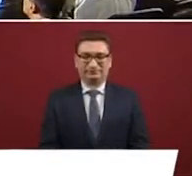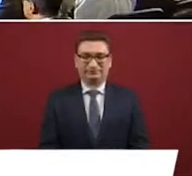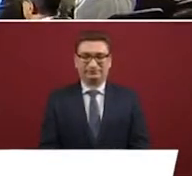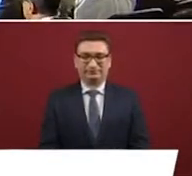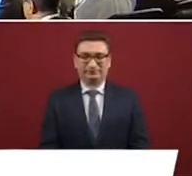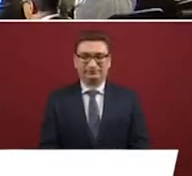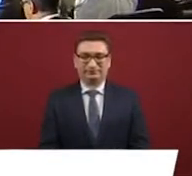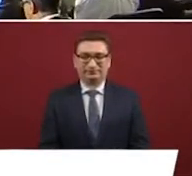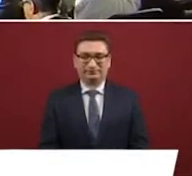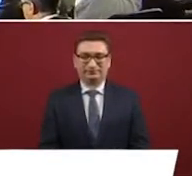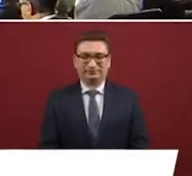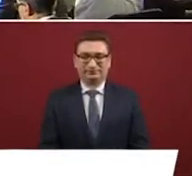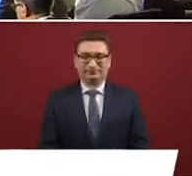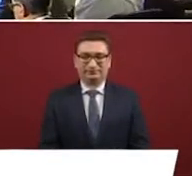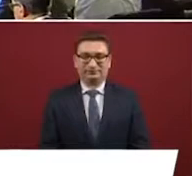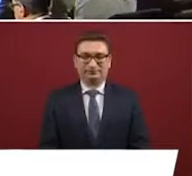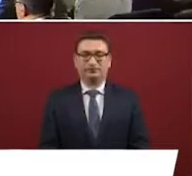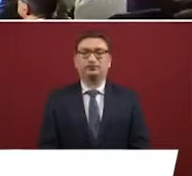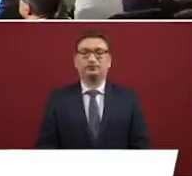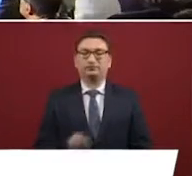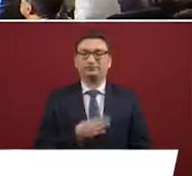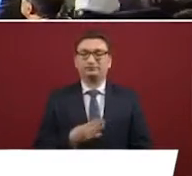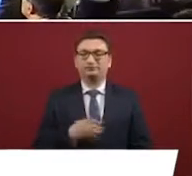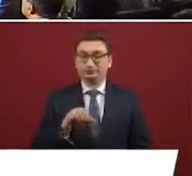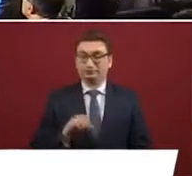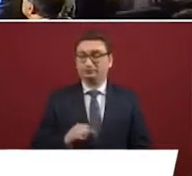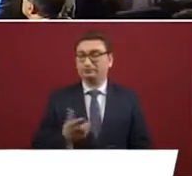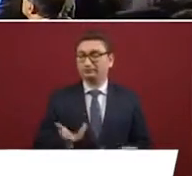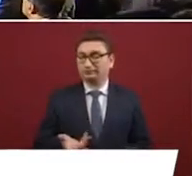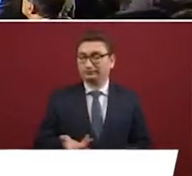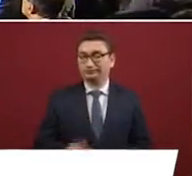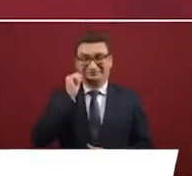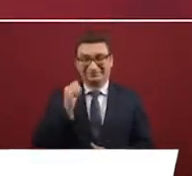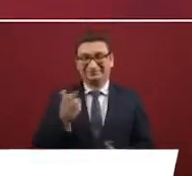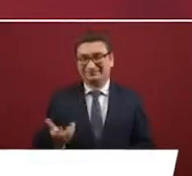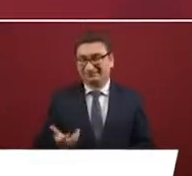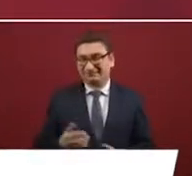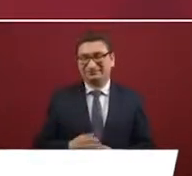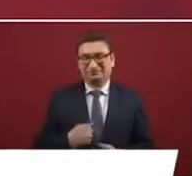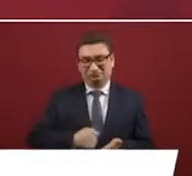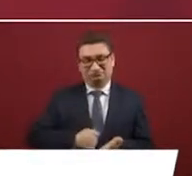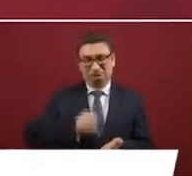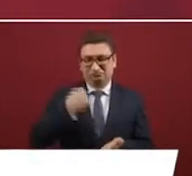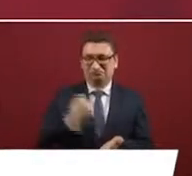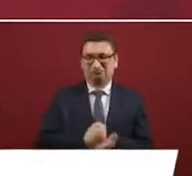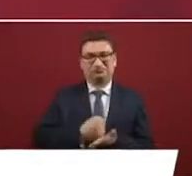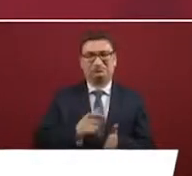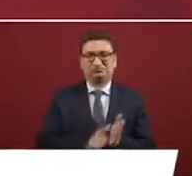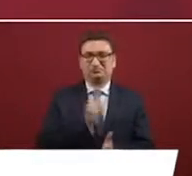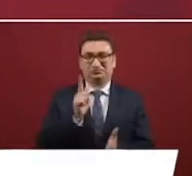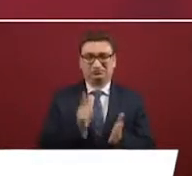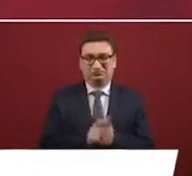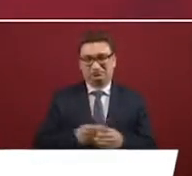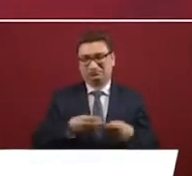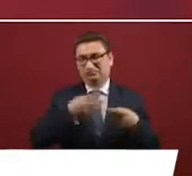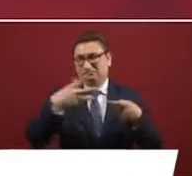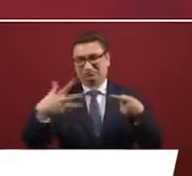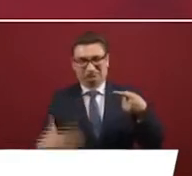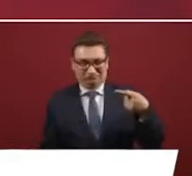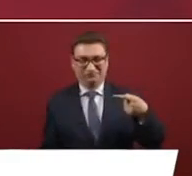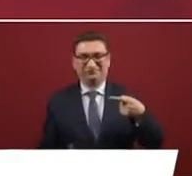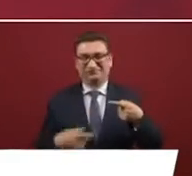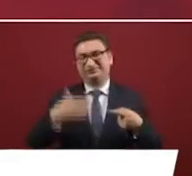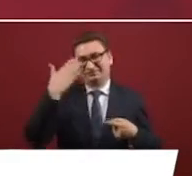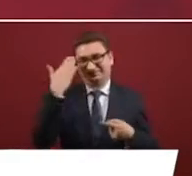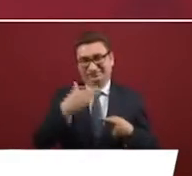país la guardia nacional aseguró que es una buena noticia porque se va a ayudar a que se enfrente el problema de la inseguridad y